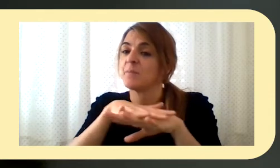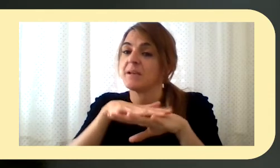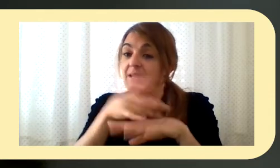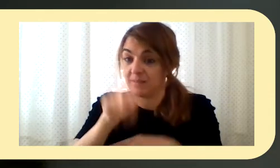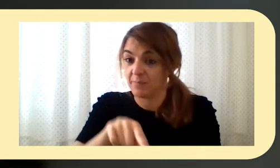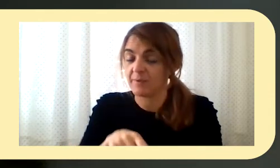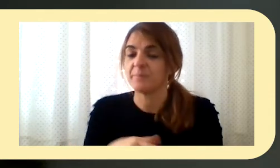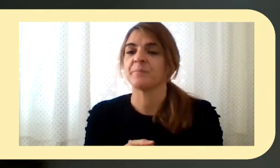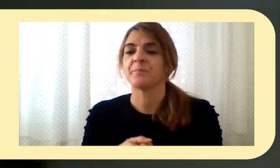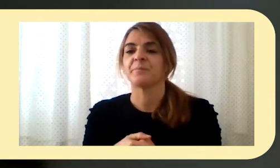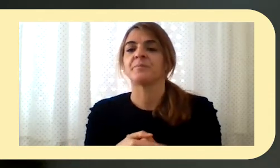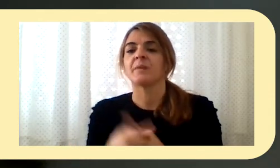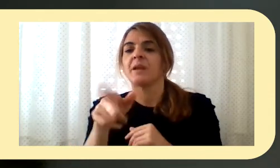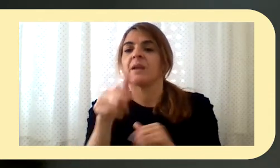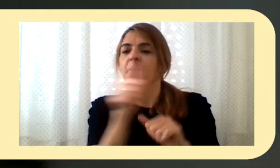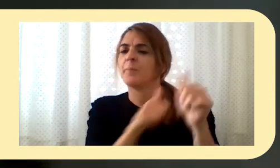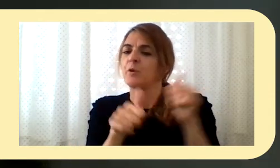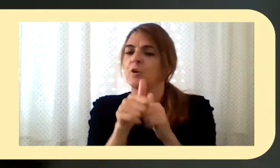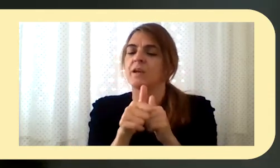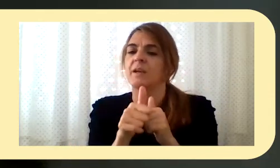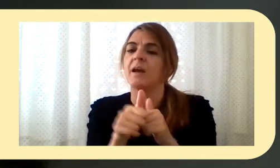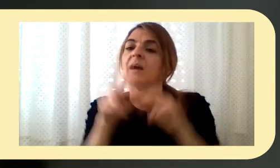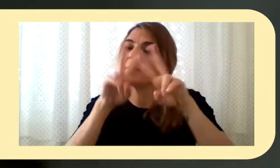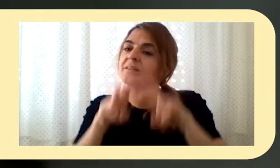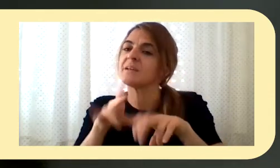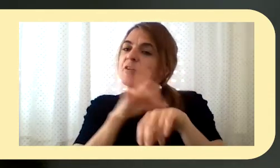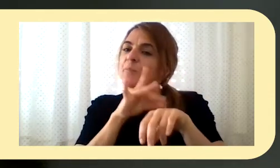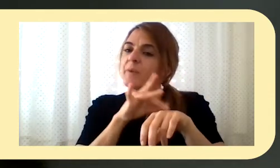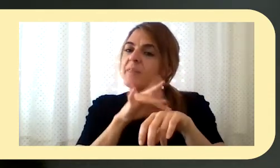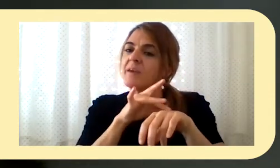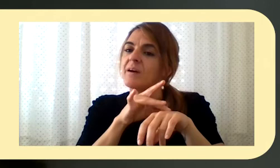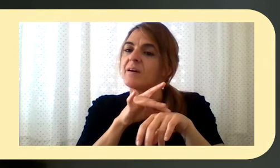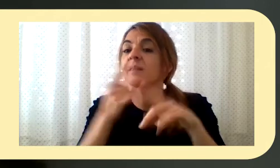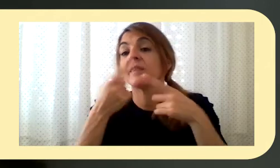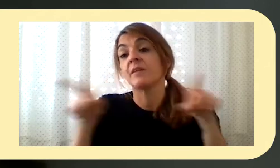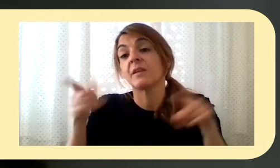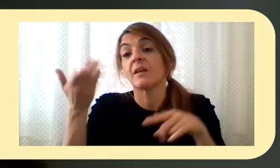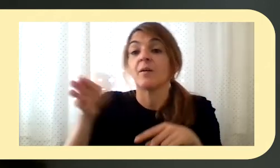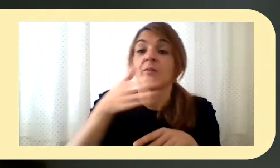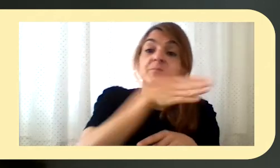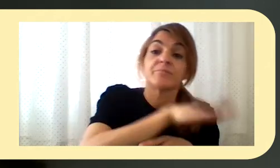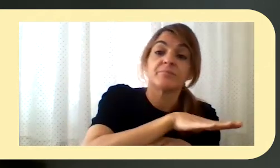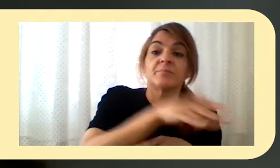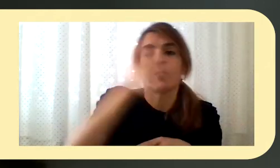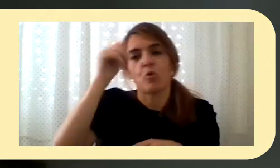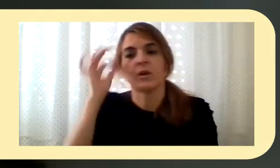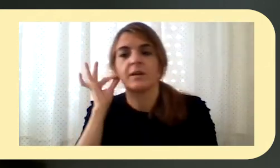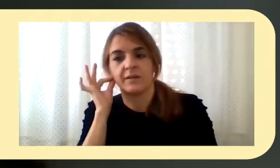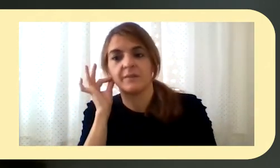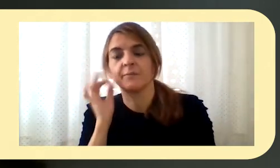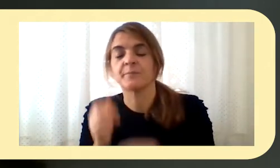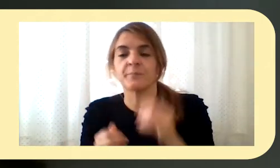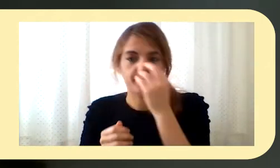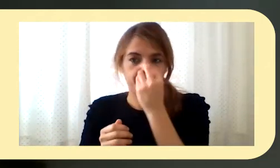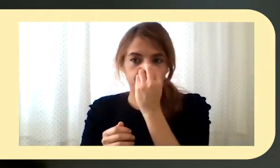ha sido pionera en el terreno de investigación médica sobre diferencias de mortalidad y morbilidad entre mujeres y hombres, y